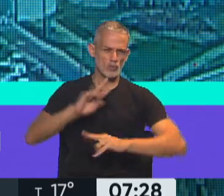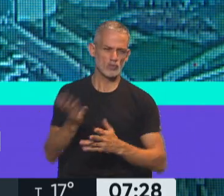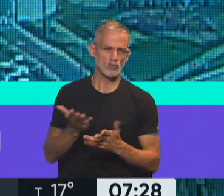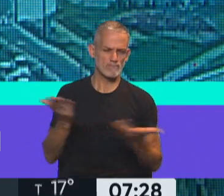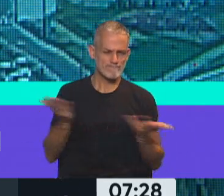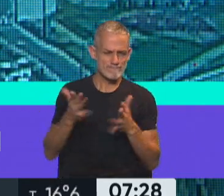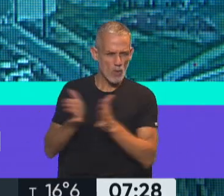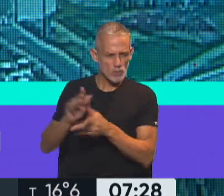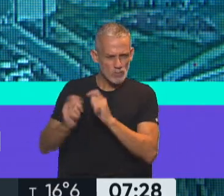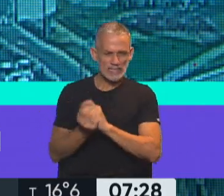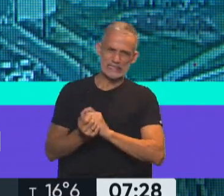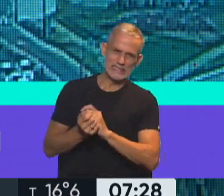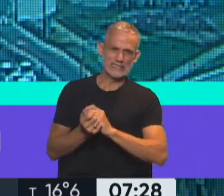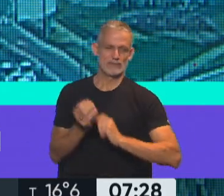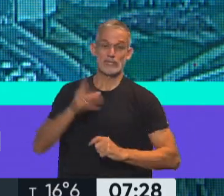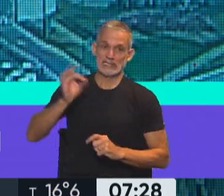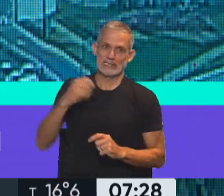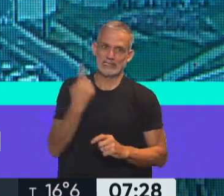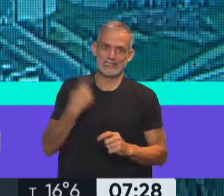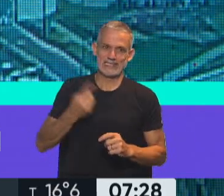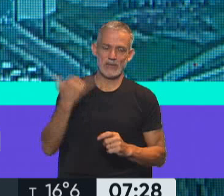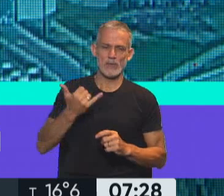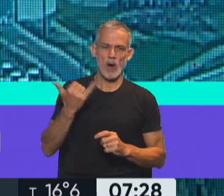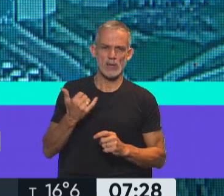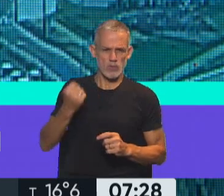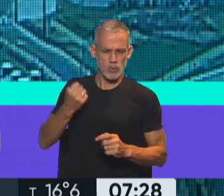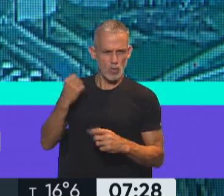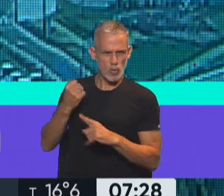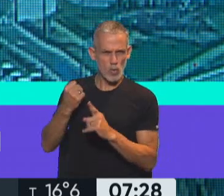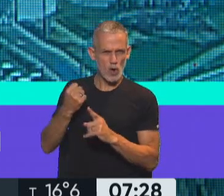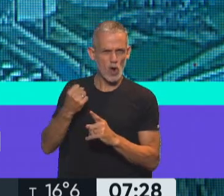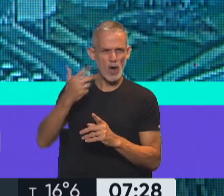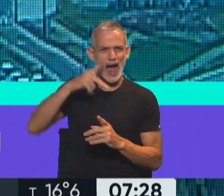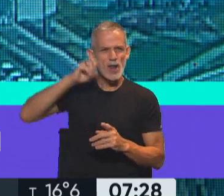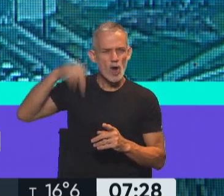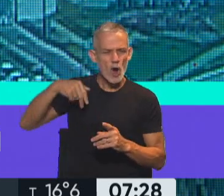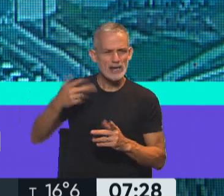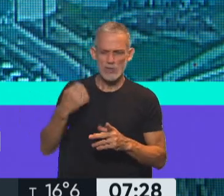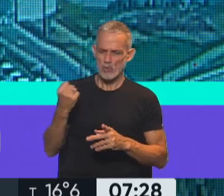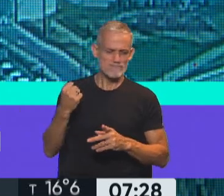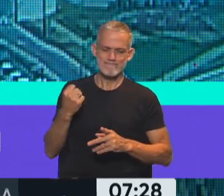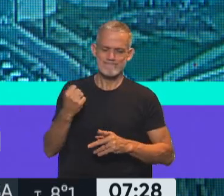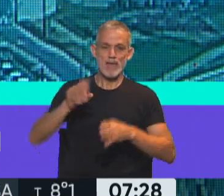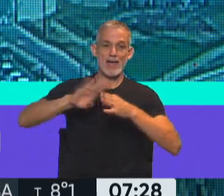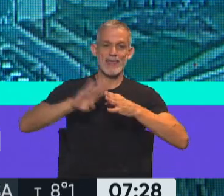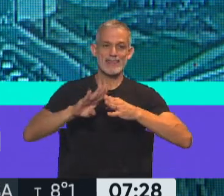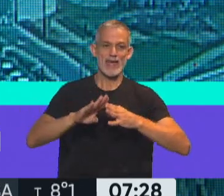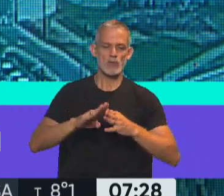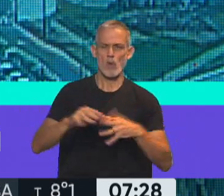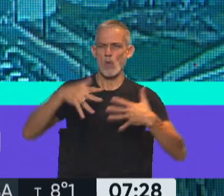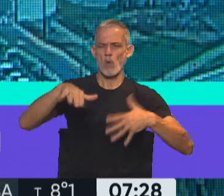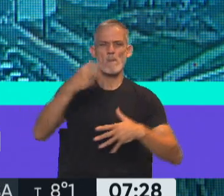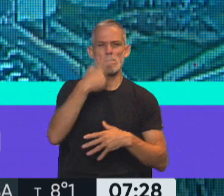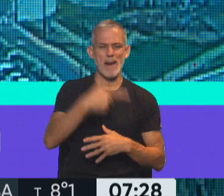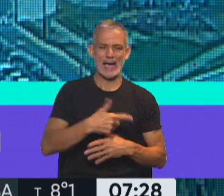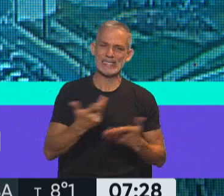ruido dentro de juntos por el cambio porque como sabemos hay una la dura los halcones del pro que no quieren reconocer que el endeudamiento extraordinario lo tomo